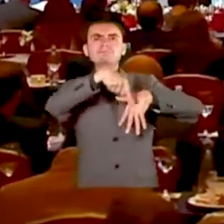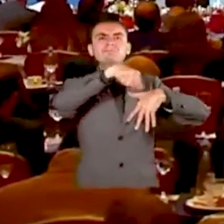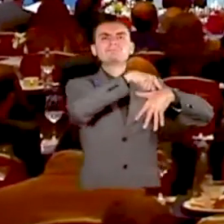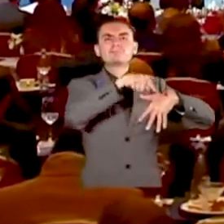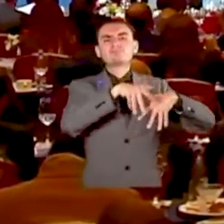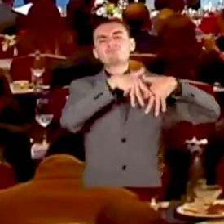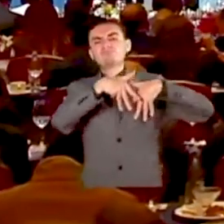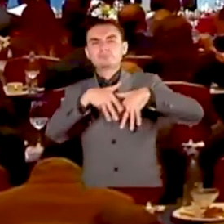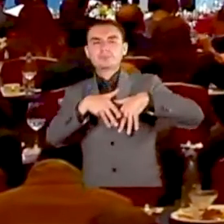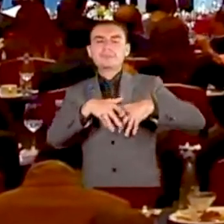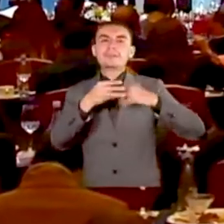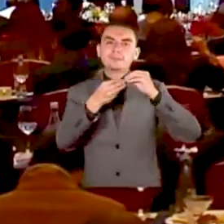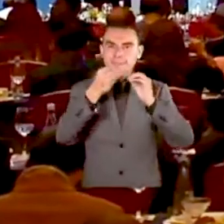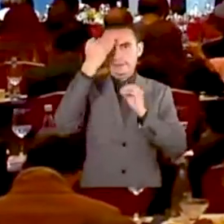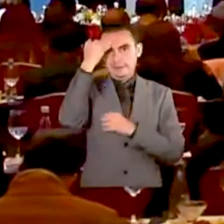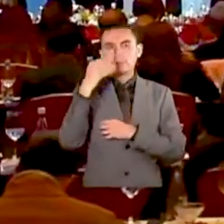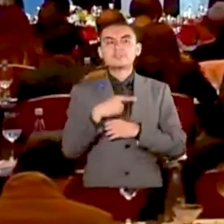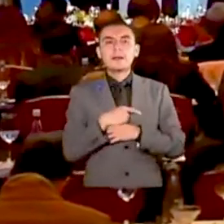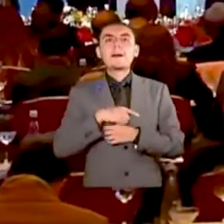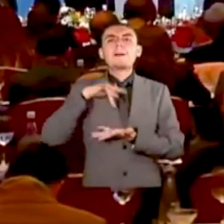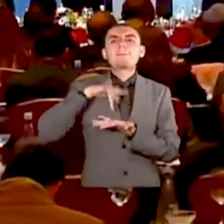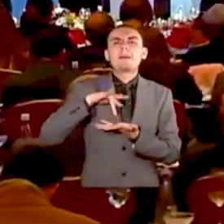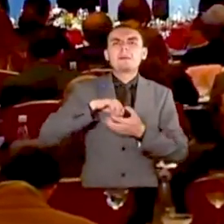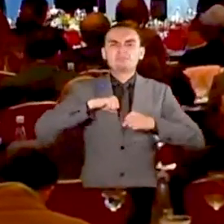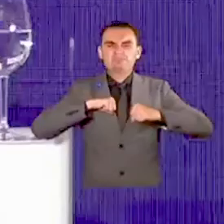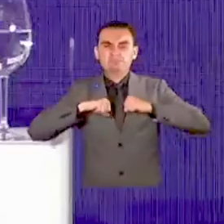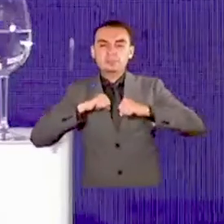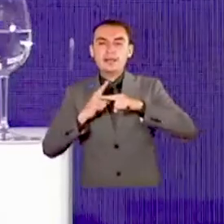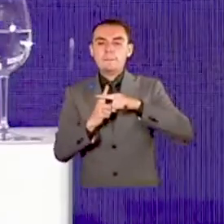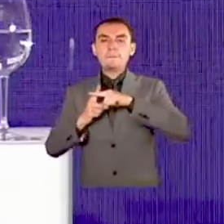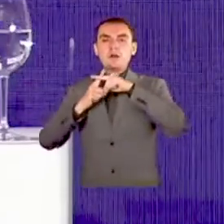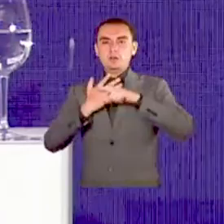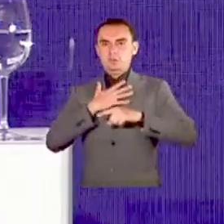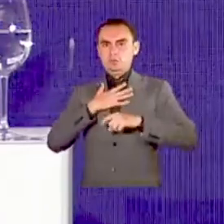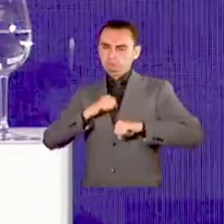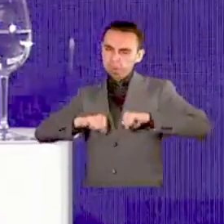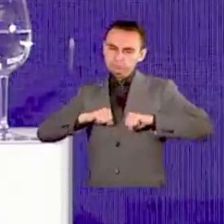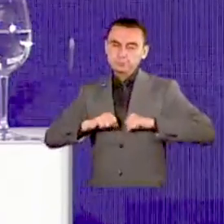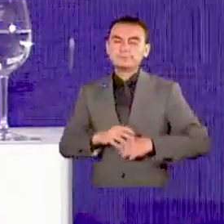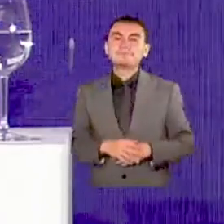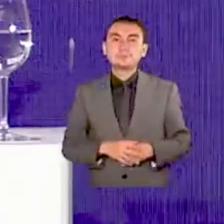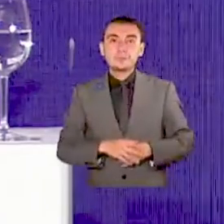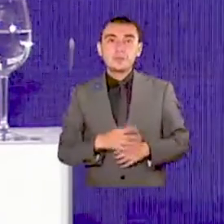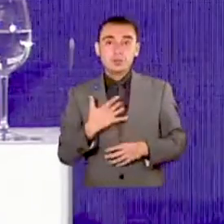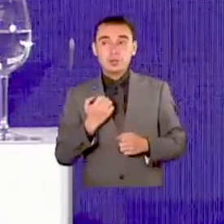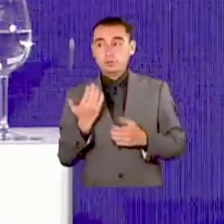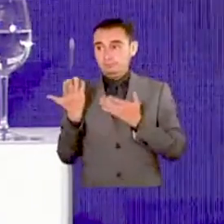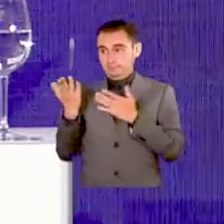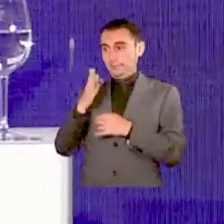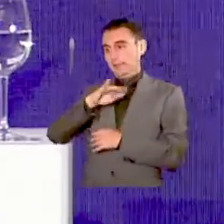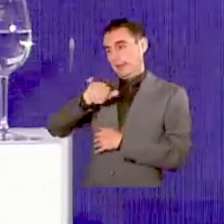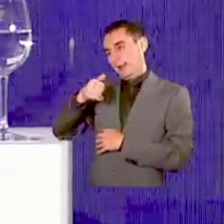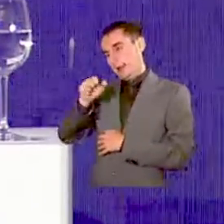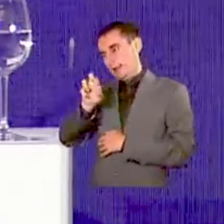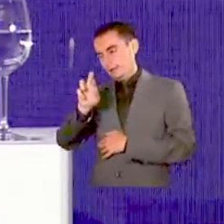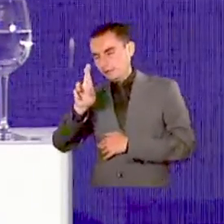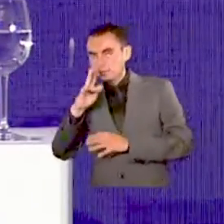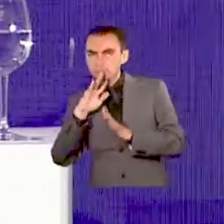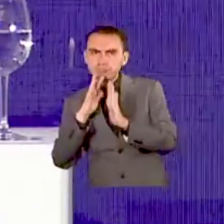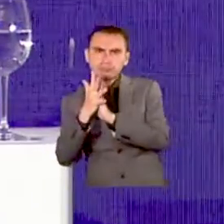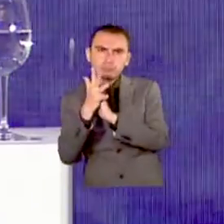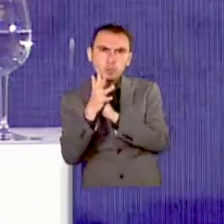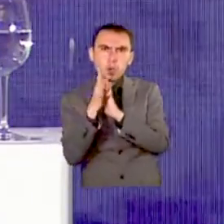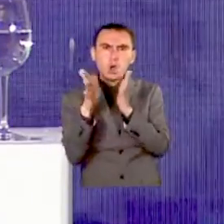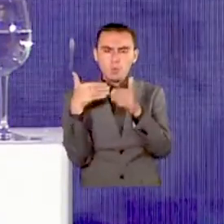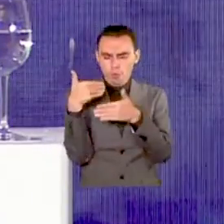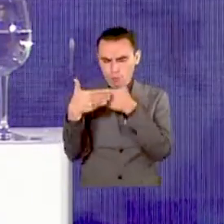que originó la participación muy activa de la Procuraduría General de la Nación. Yo quiero que nuestro delegado Javier Sarmiento nos cuente cómo fue